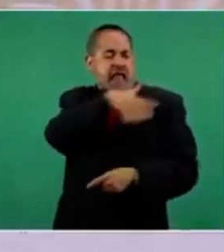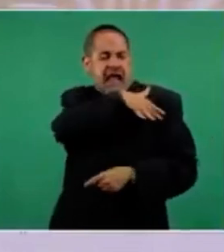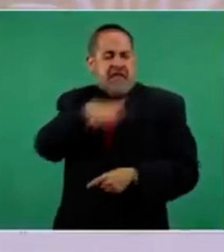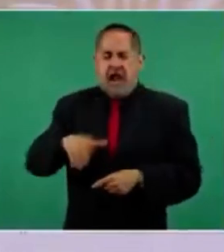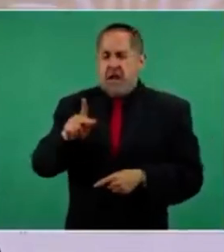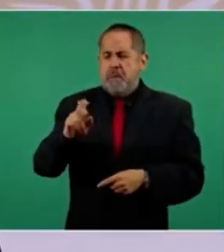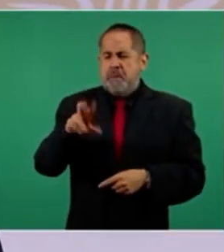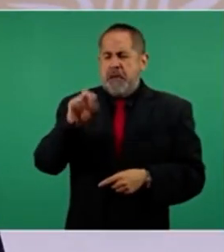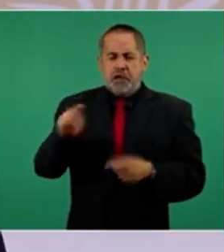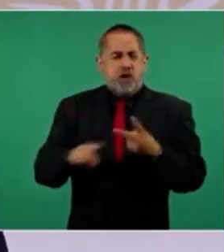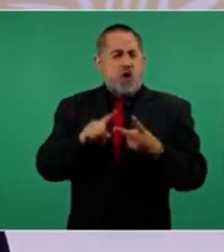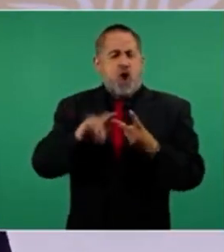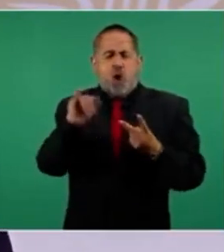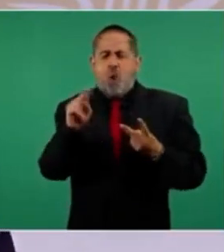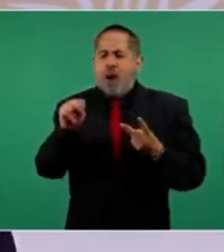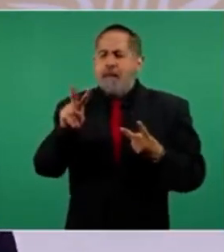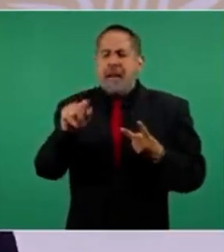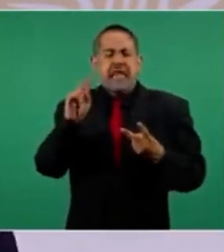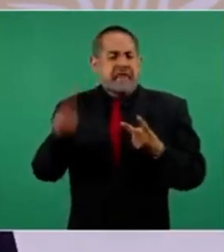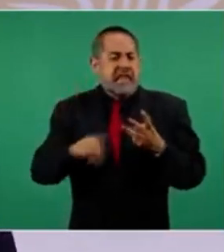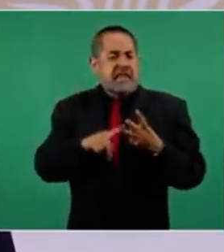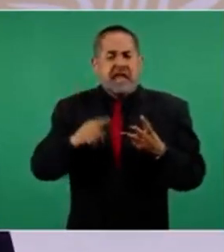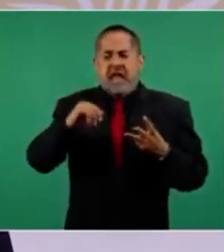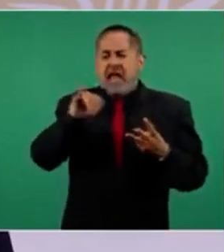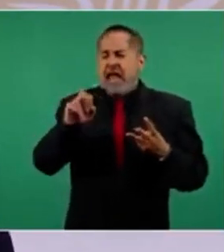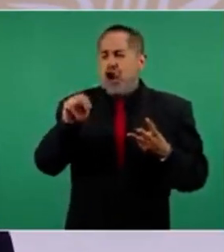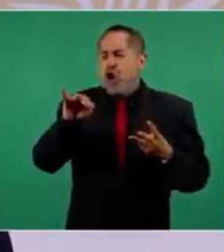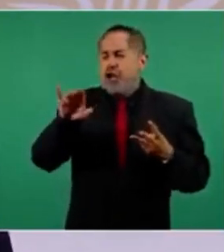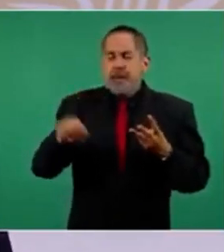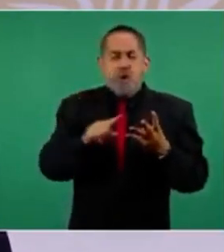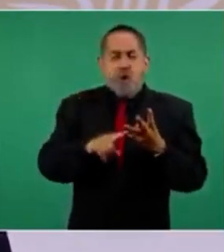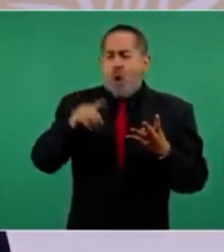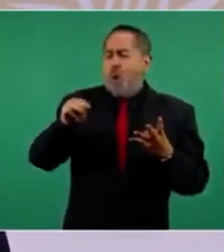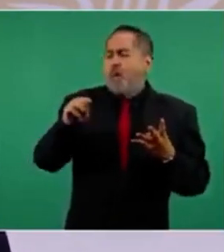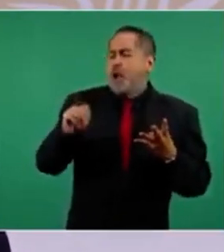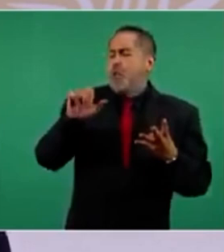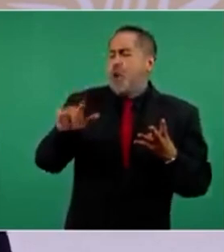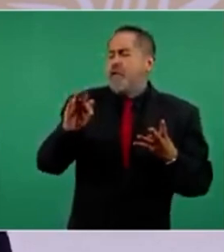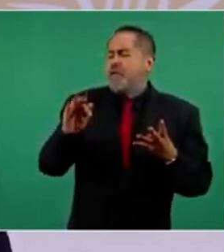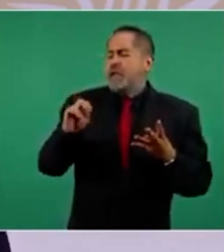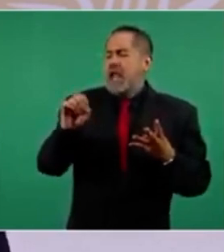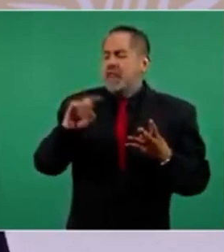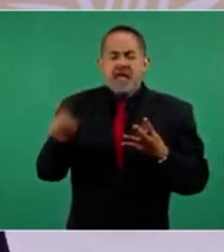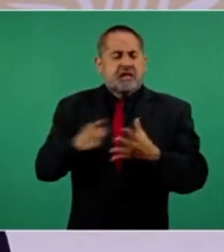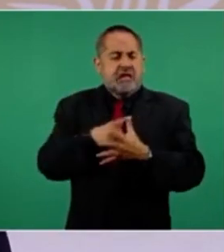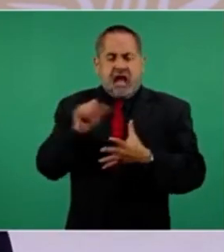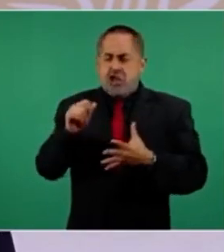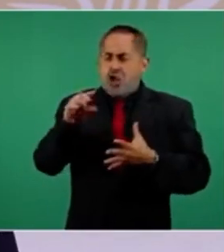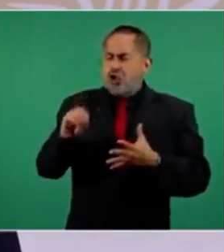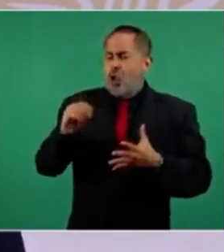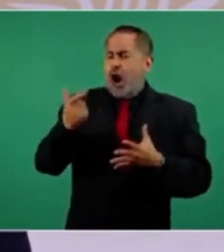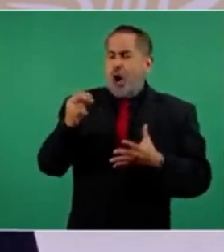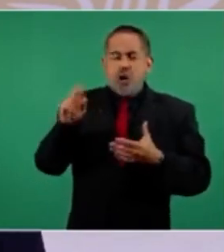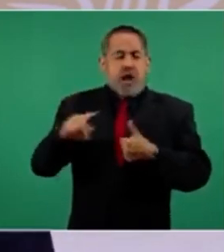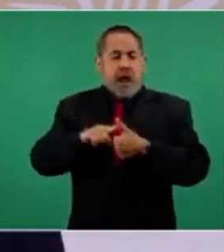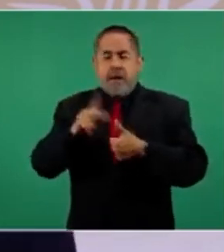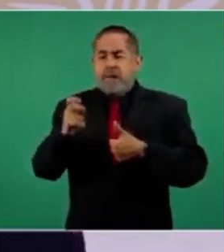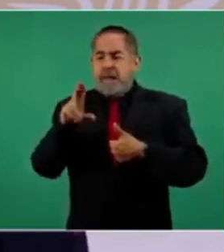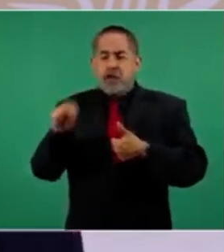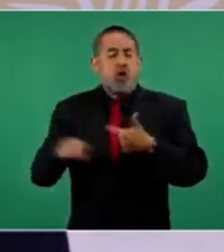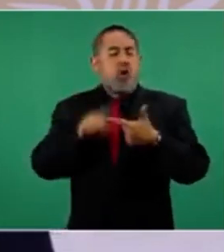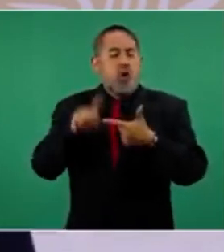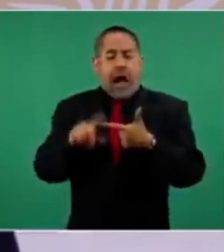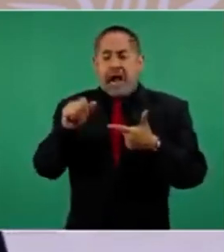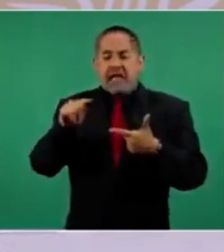Ampundía, Juan Valentín Amador, Jerónimo Cardona, Manuel Fernández Castrillón, Antonio Gaona, Pedro Lemos